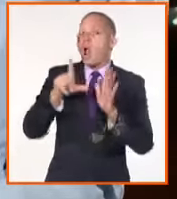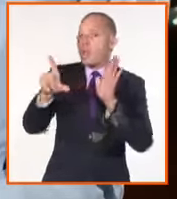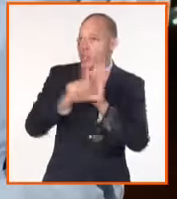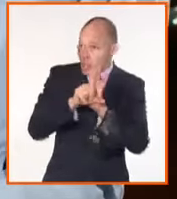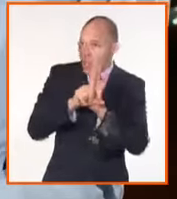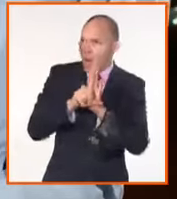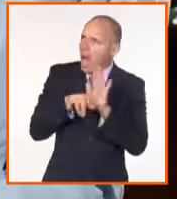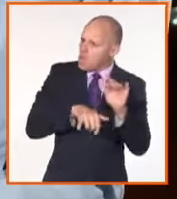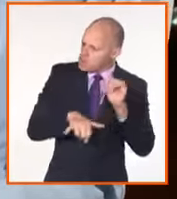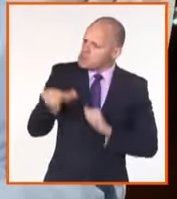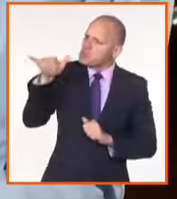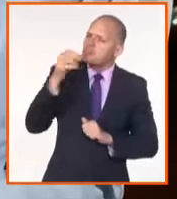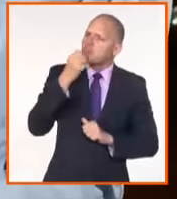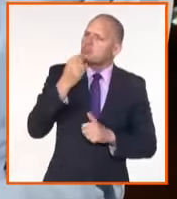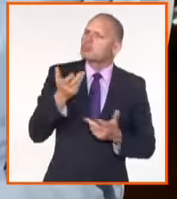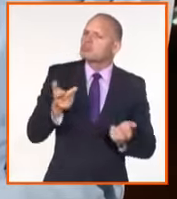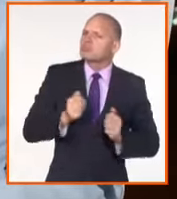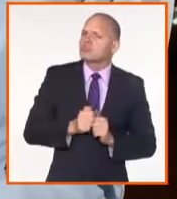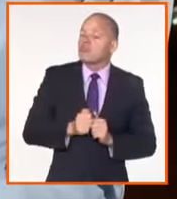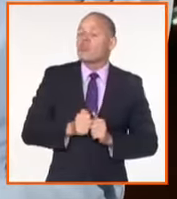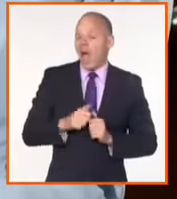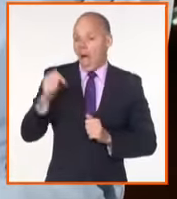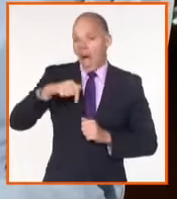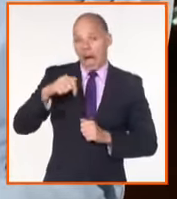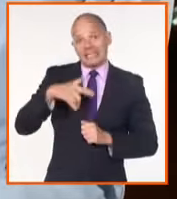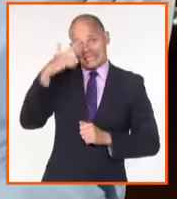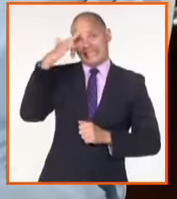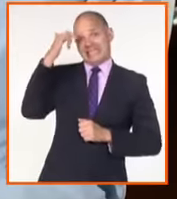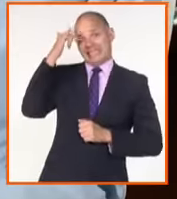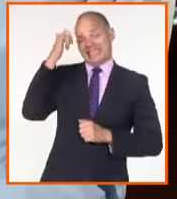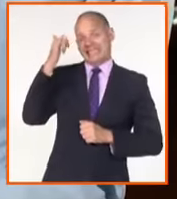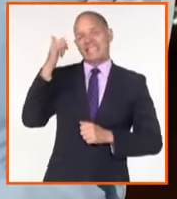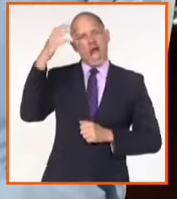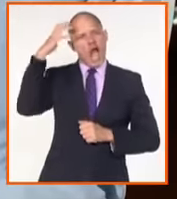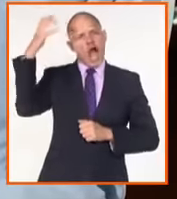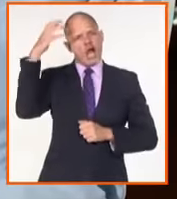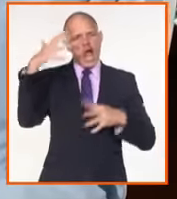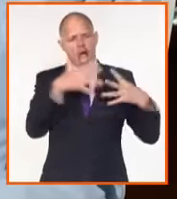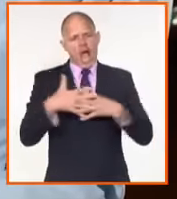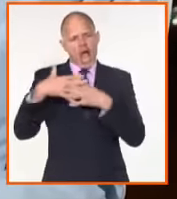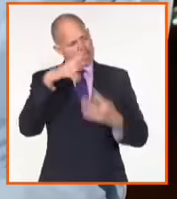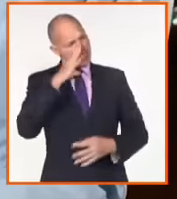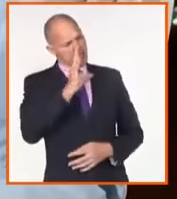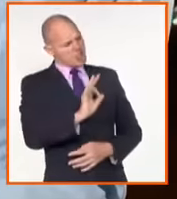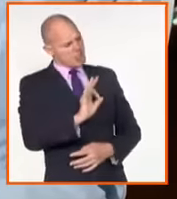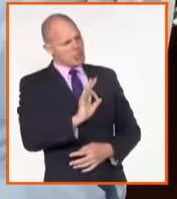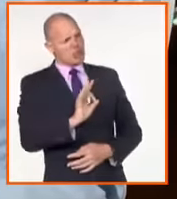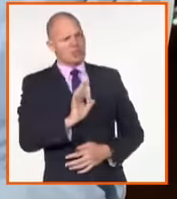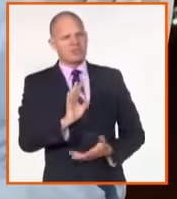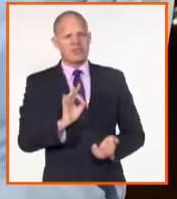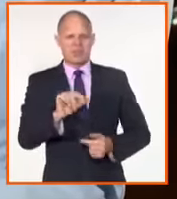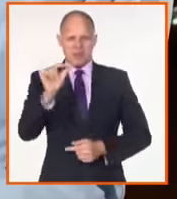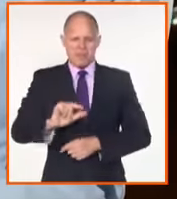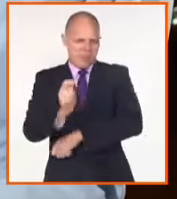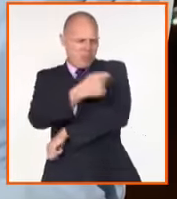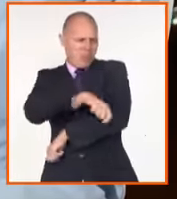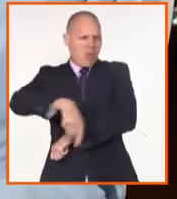actitud del gobierno de los Estados Unidos no garantiza eso. Y lo que provoca es desesperanza,